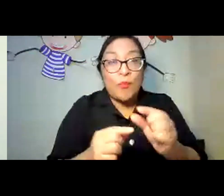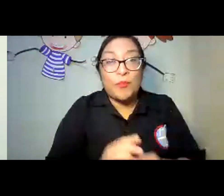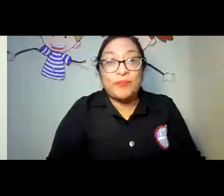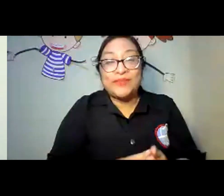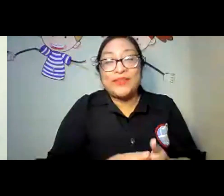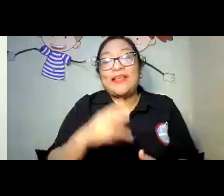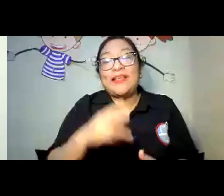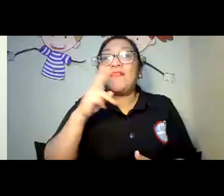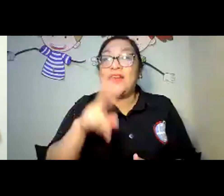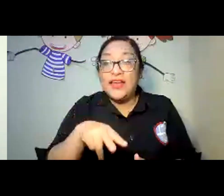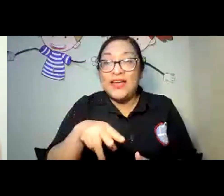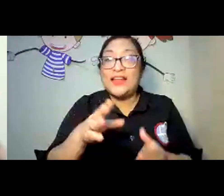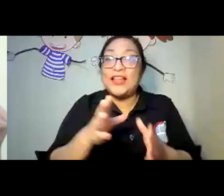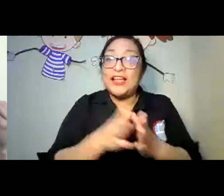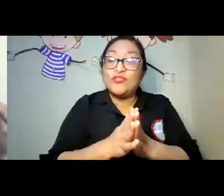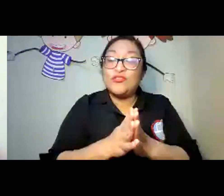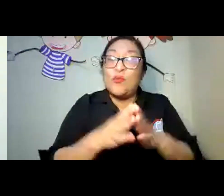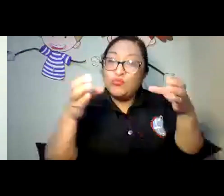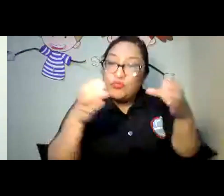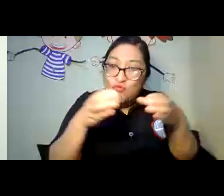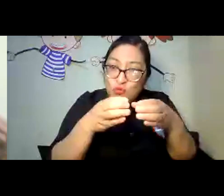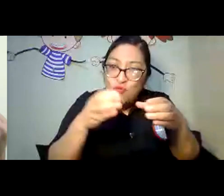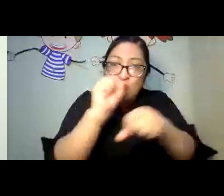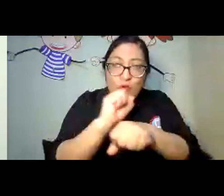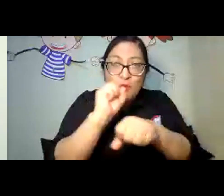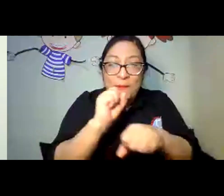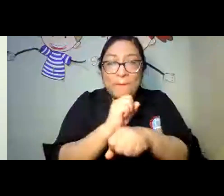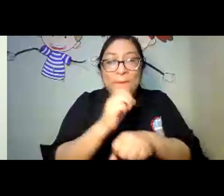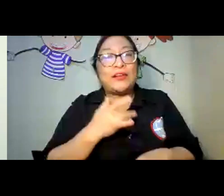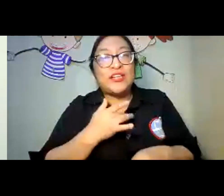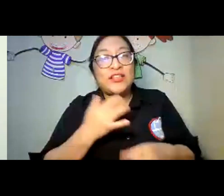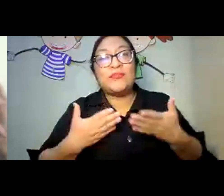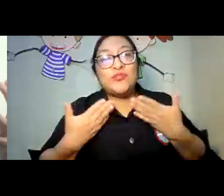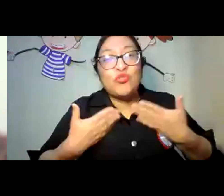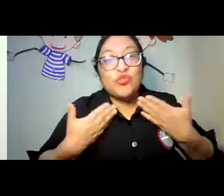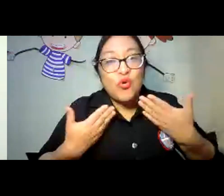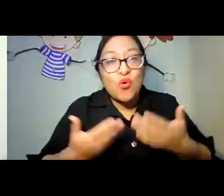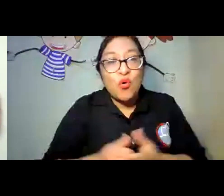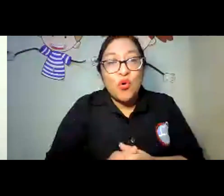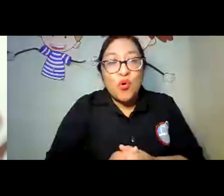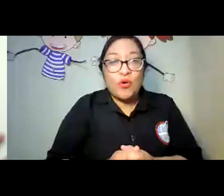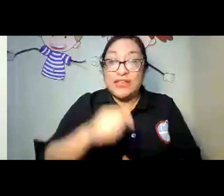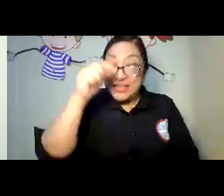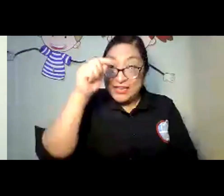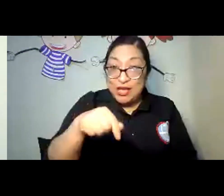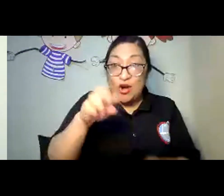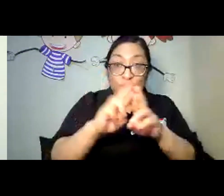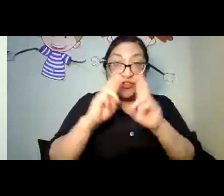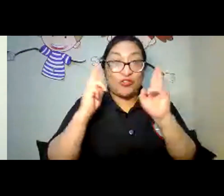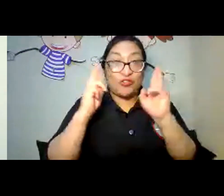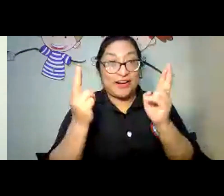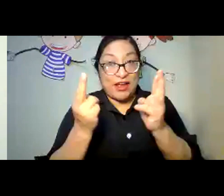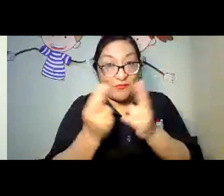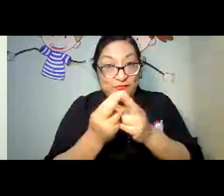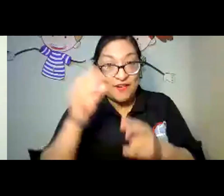de trabajo y estamos muy, muy contentos que el día de hoy estemos juntos en esta pequeña